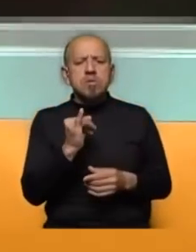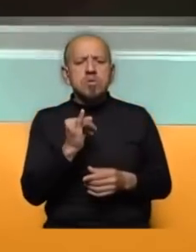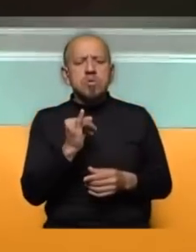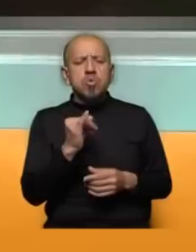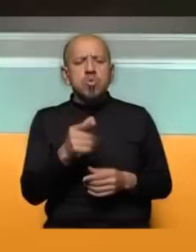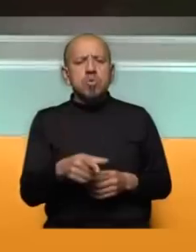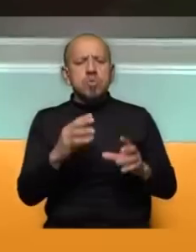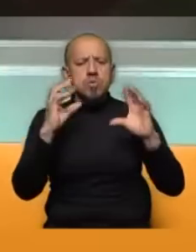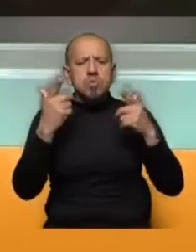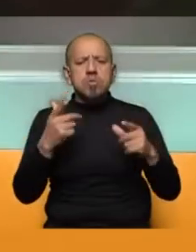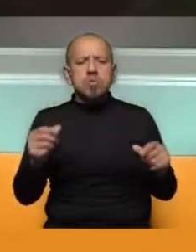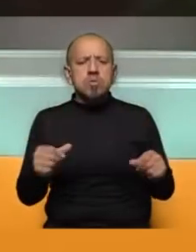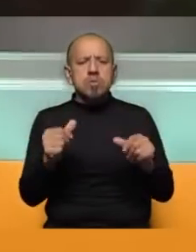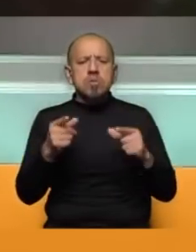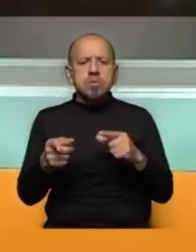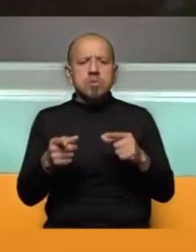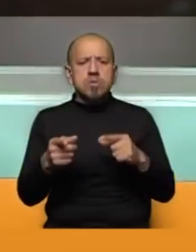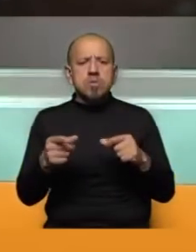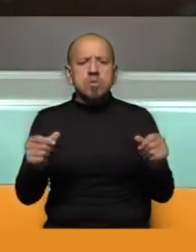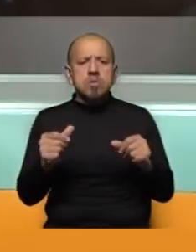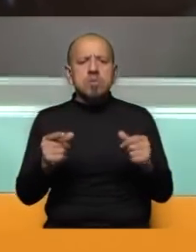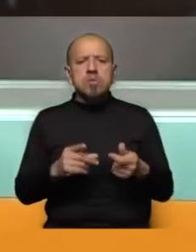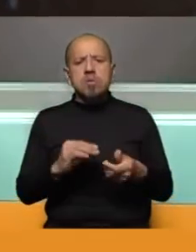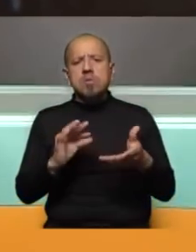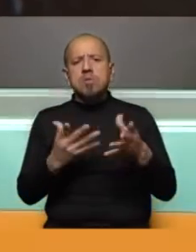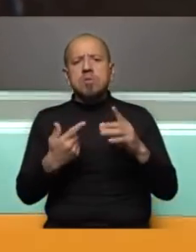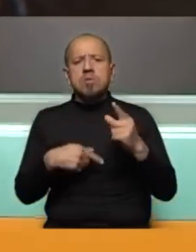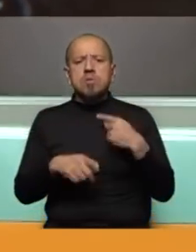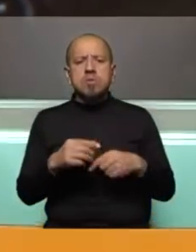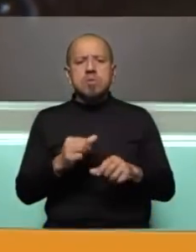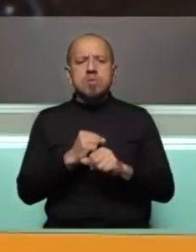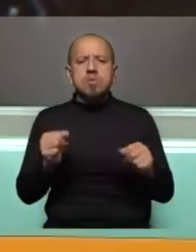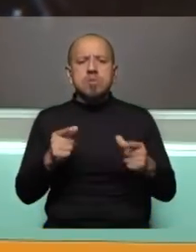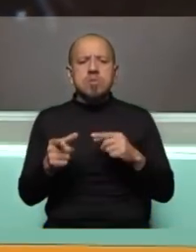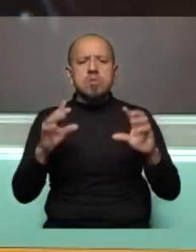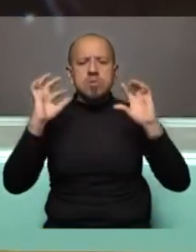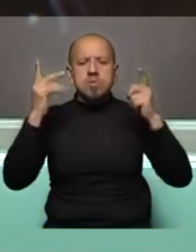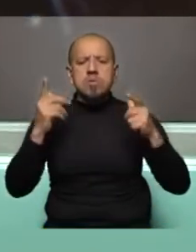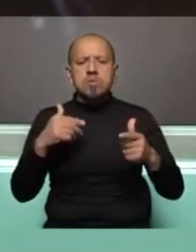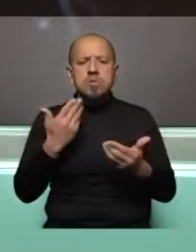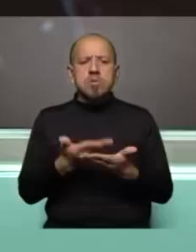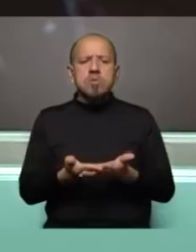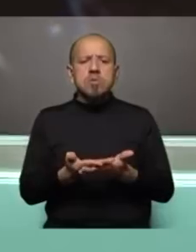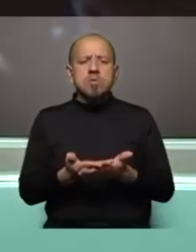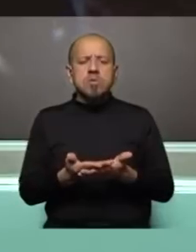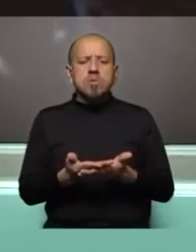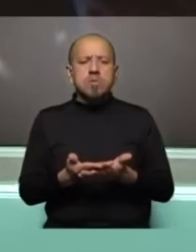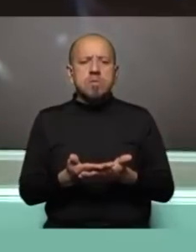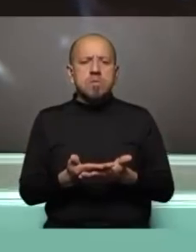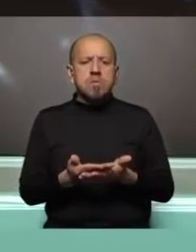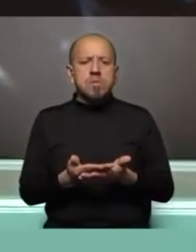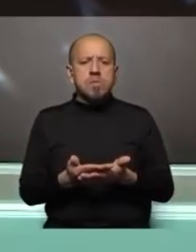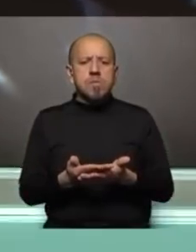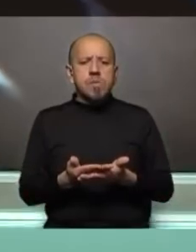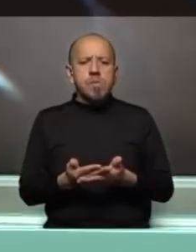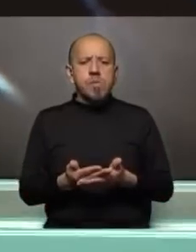plantean ellos que van a poner van a crear un mecanismo donde pueden interrumpir la violencia pero lo plantean justamente en no sé